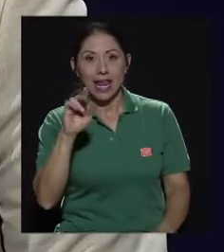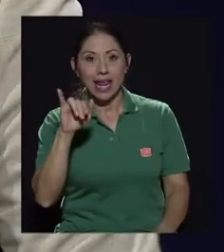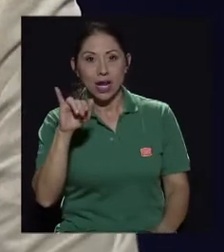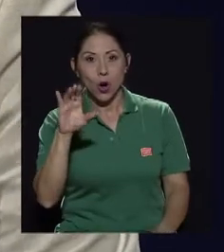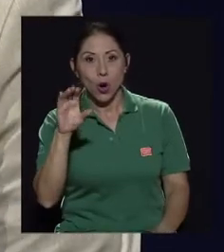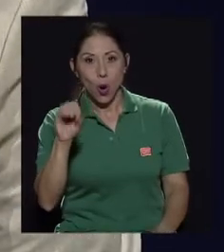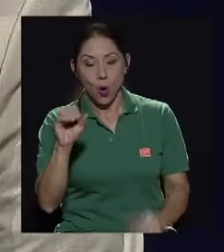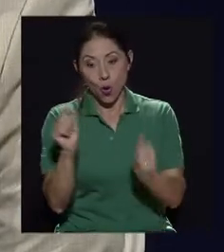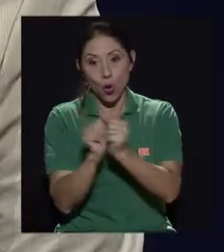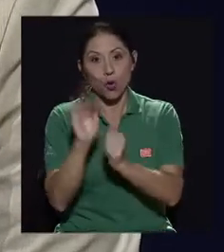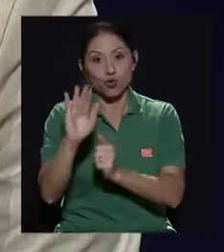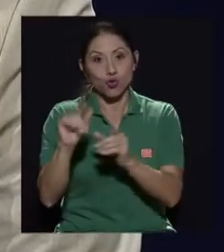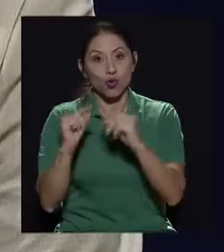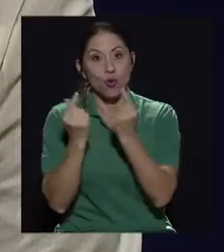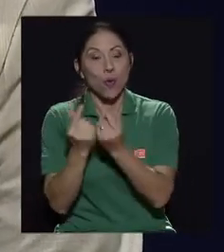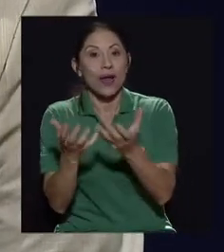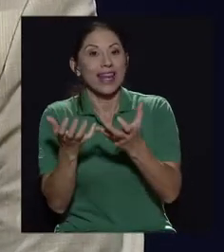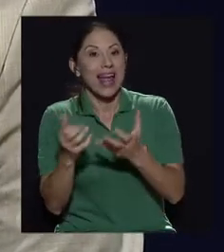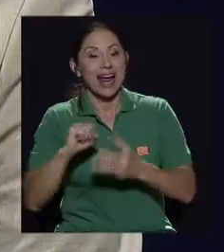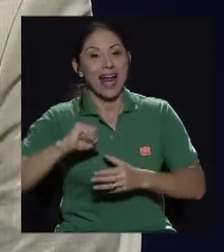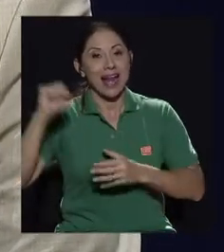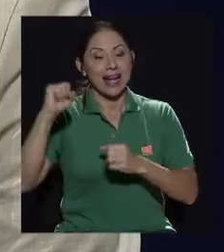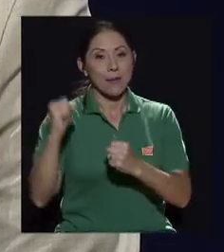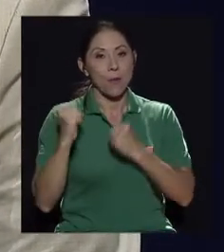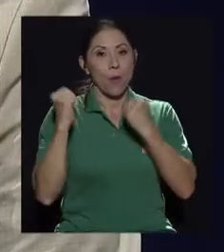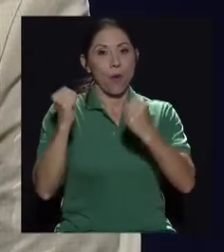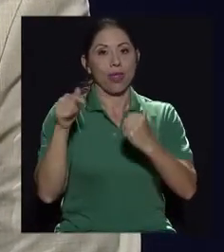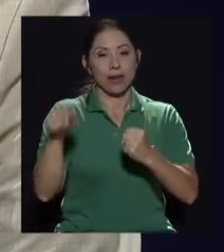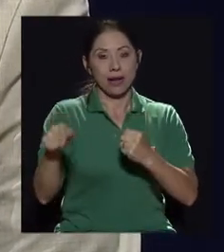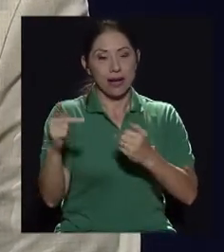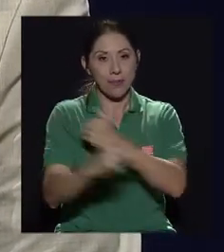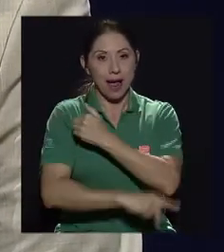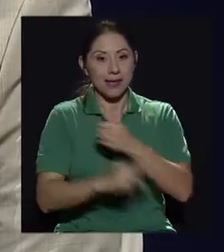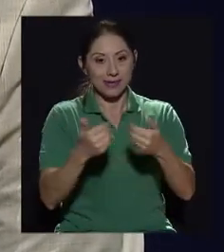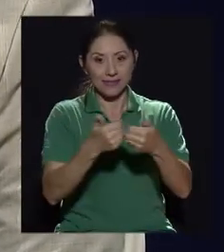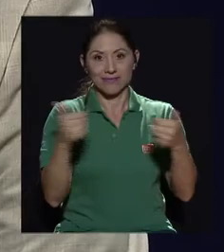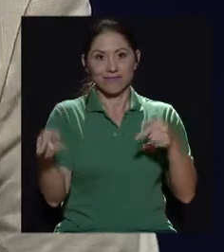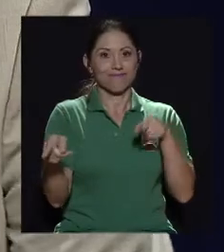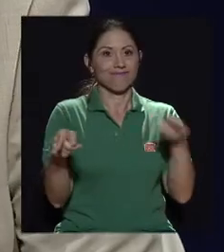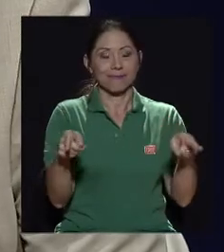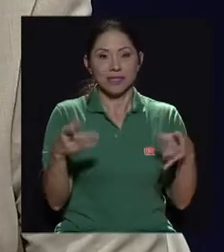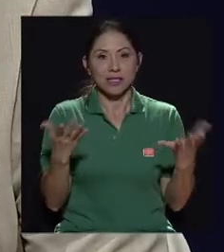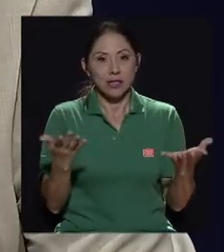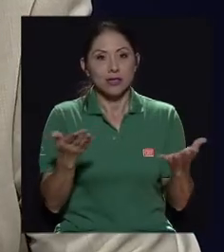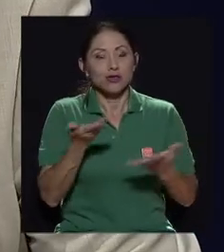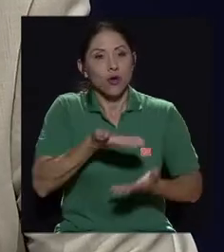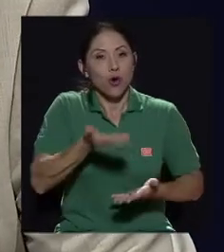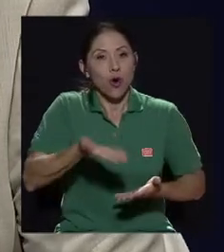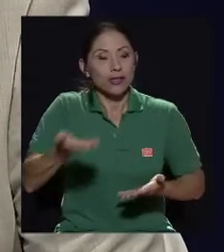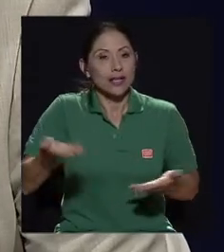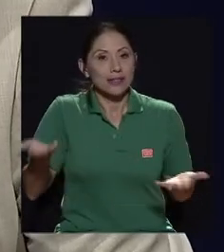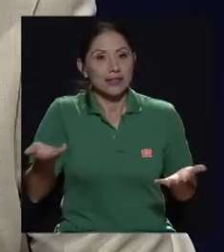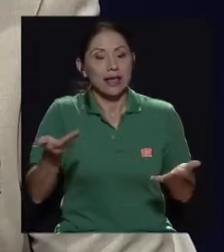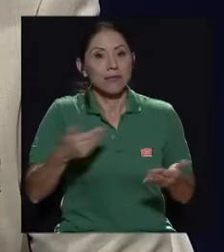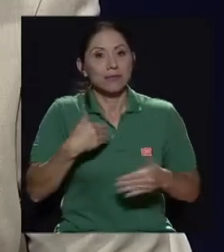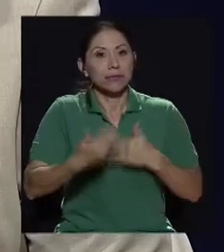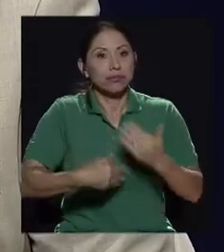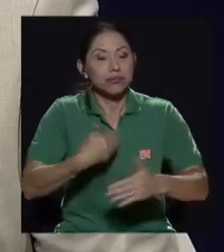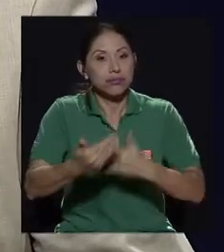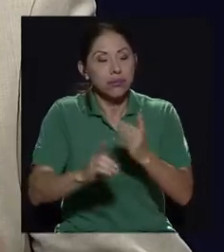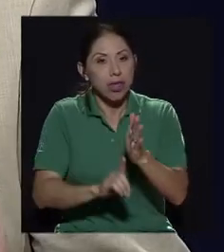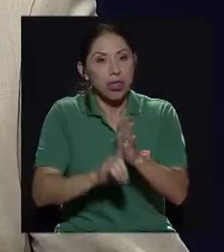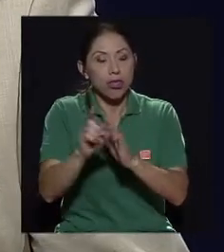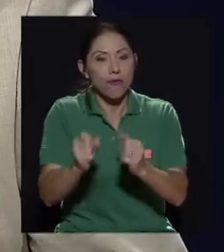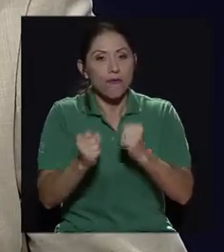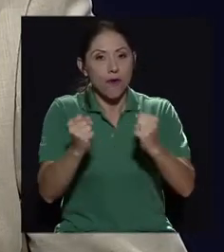keiko con su grupo lo que querían era ganar el poder en el país o sea son cosas que crecen y